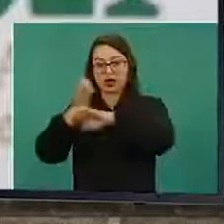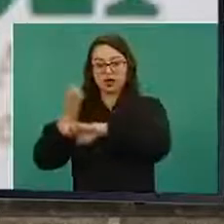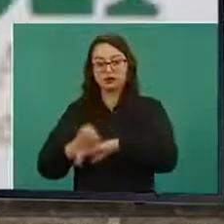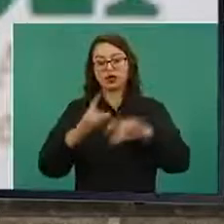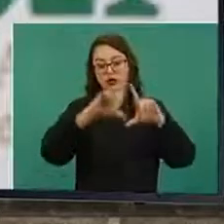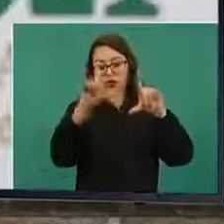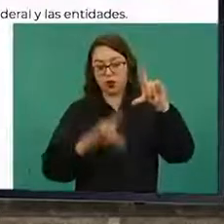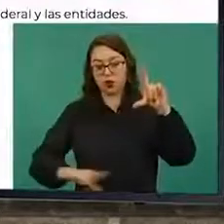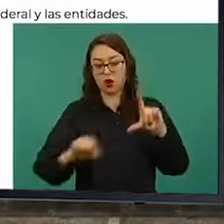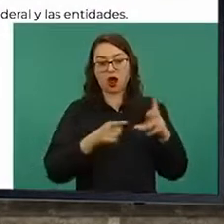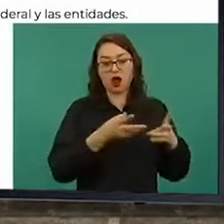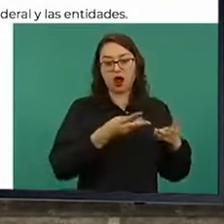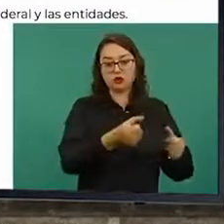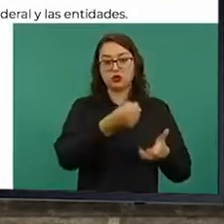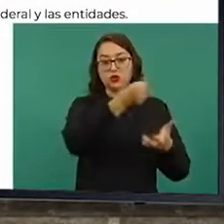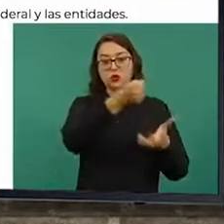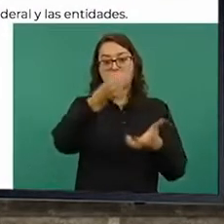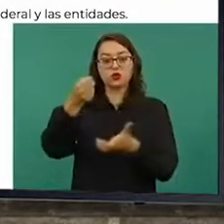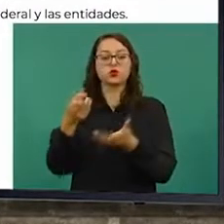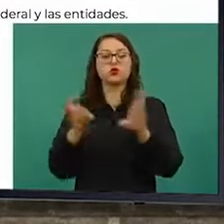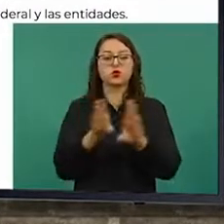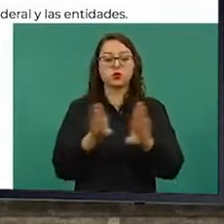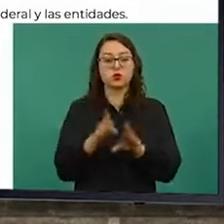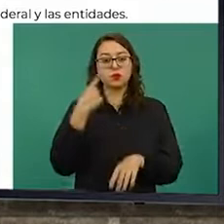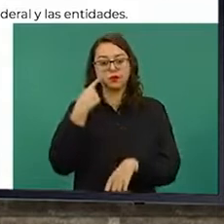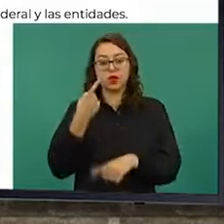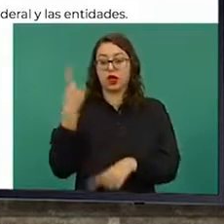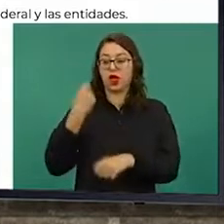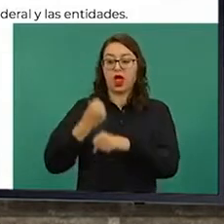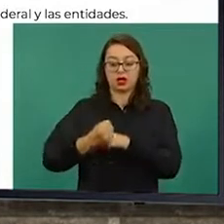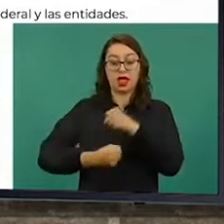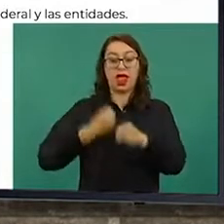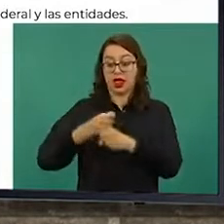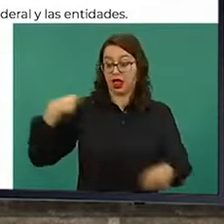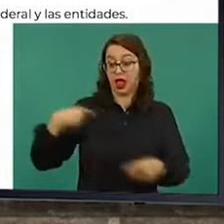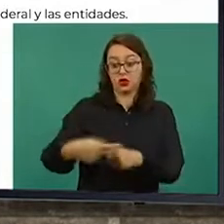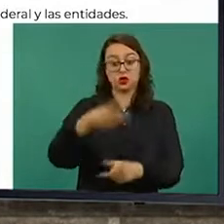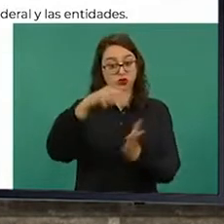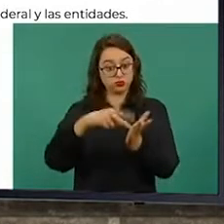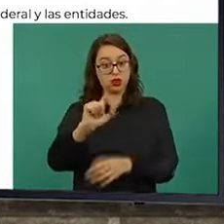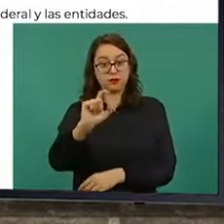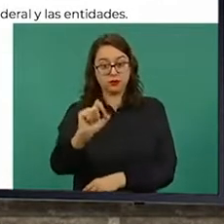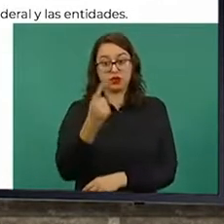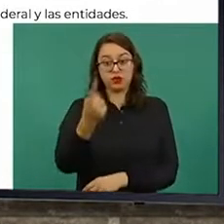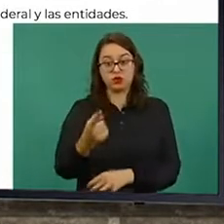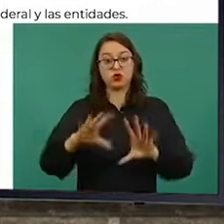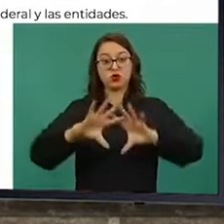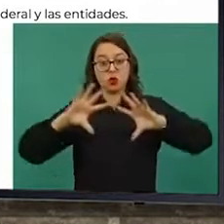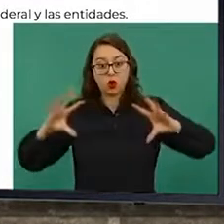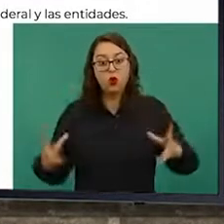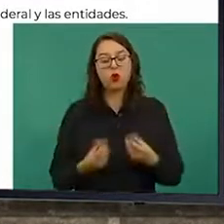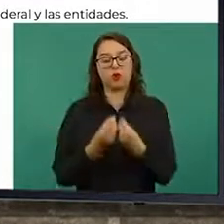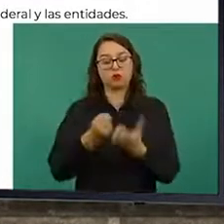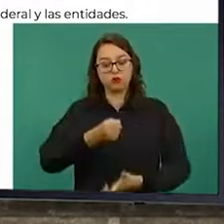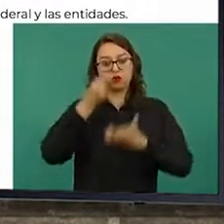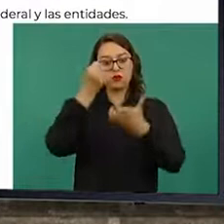otros asuntos, el estado de Guerrero tendrá un incremento de 6.1% en el gasto federalizado, al pasar de 63 mil millones en 2021